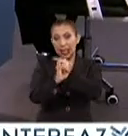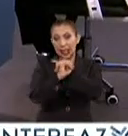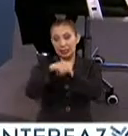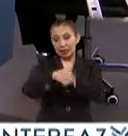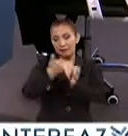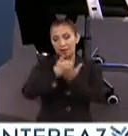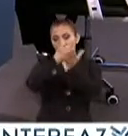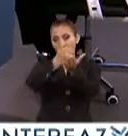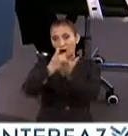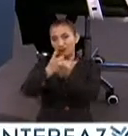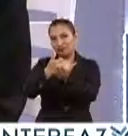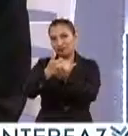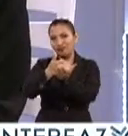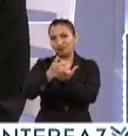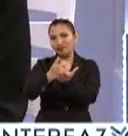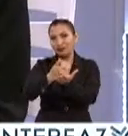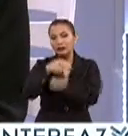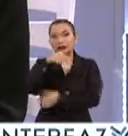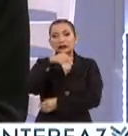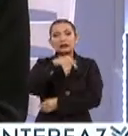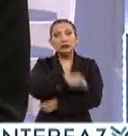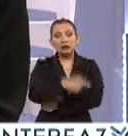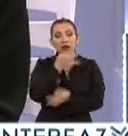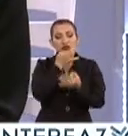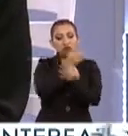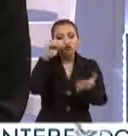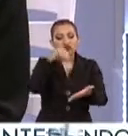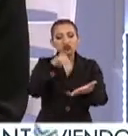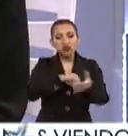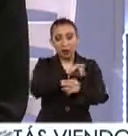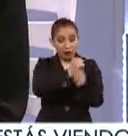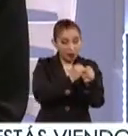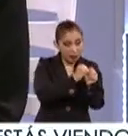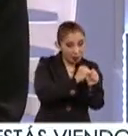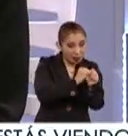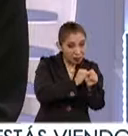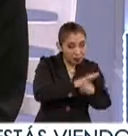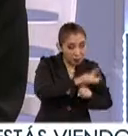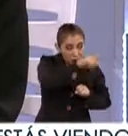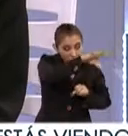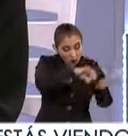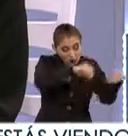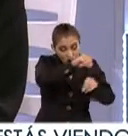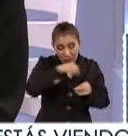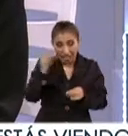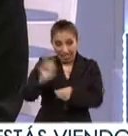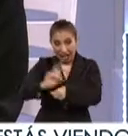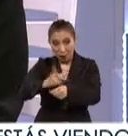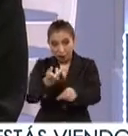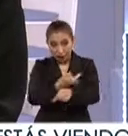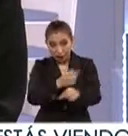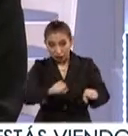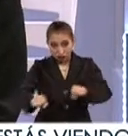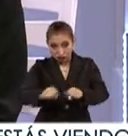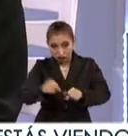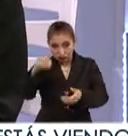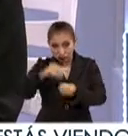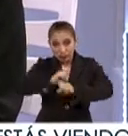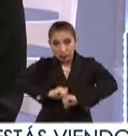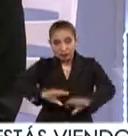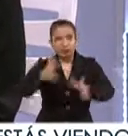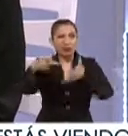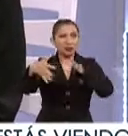internet y nuestras redes sociales, donde publicamos toda la información de la sismicidad que acontece diariamente.